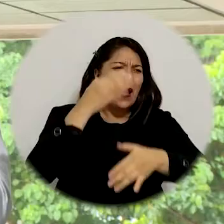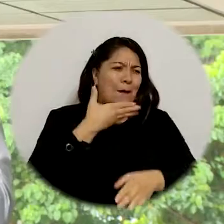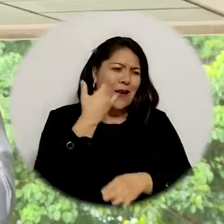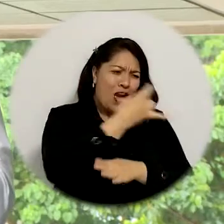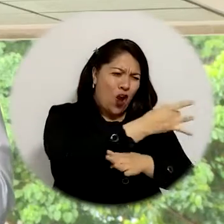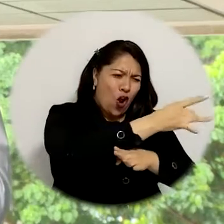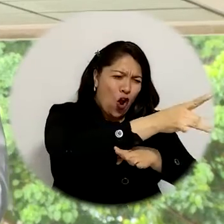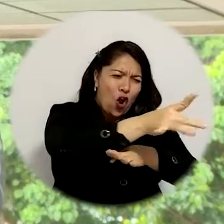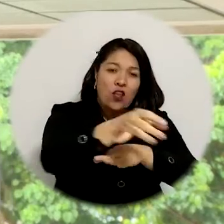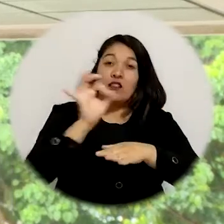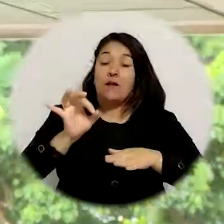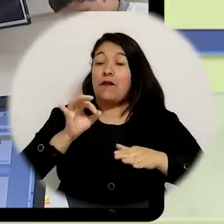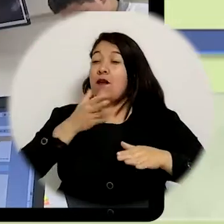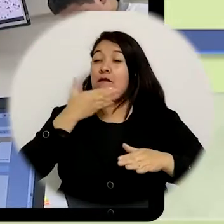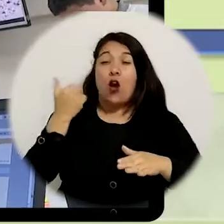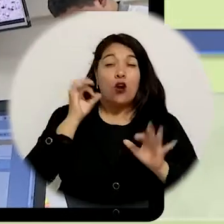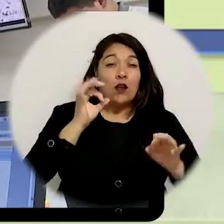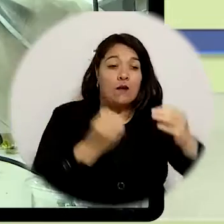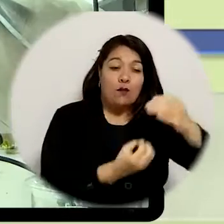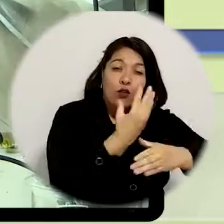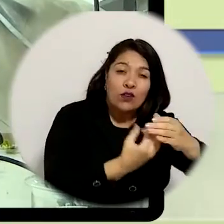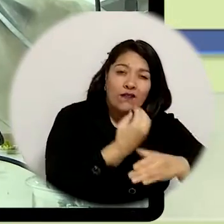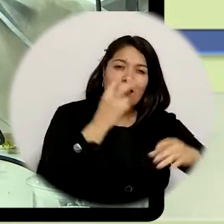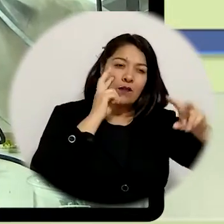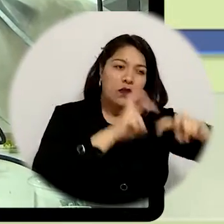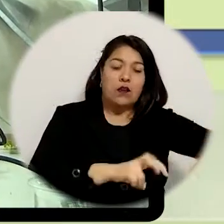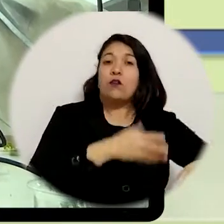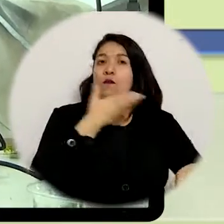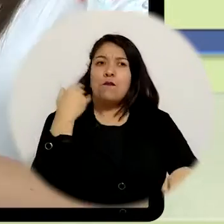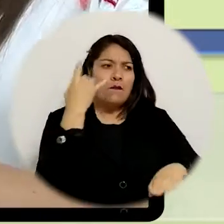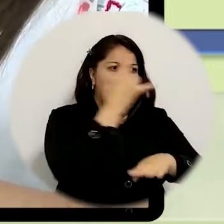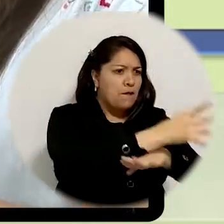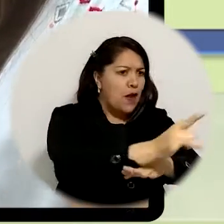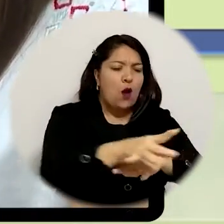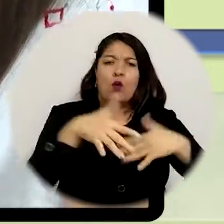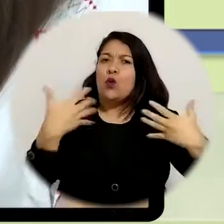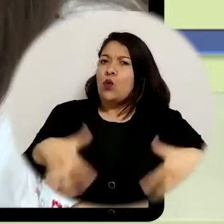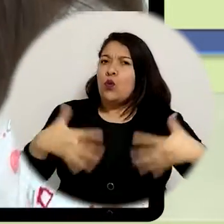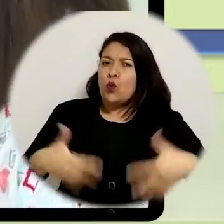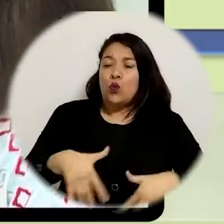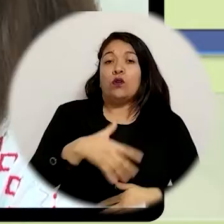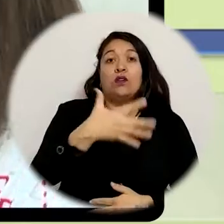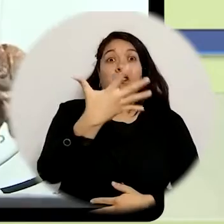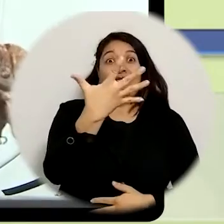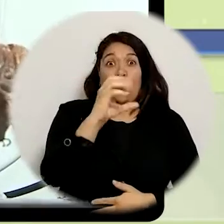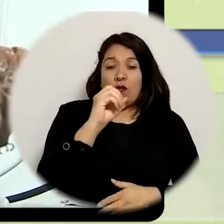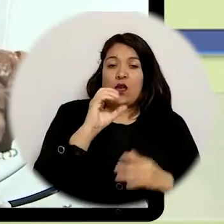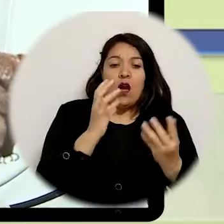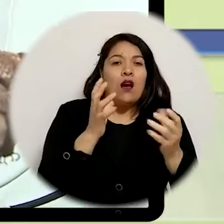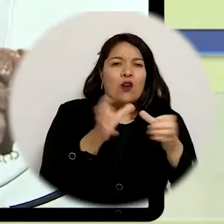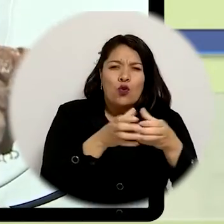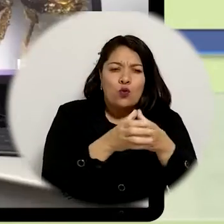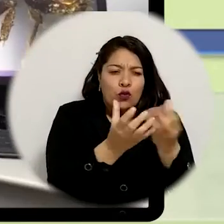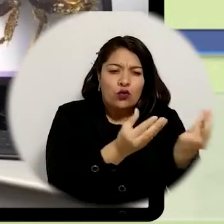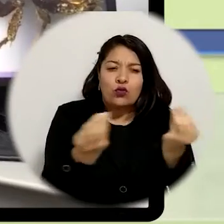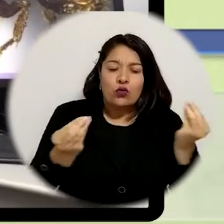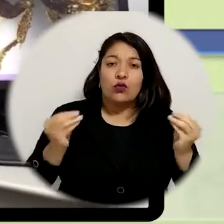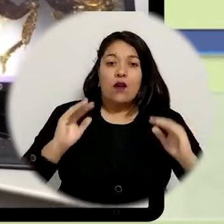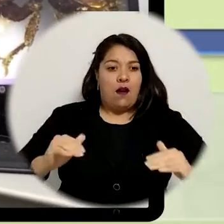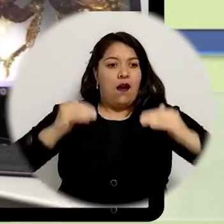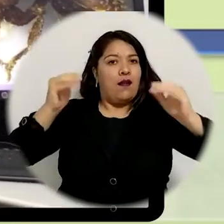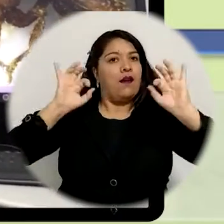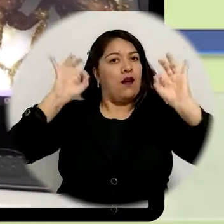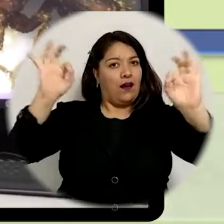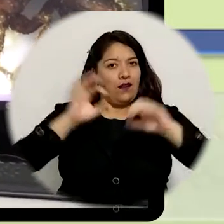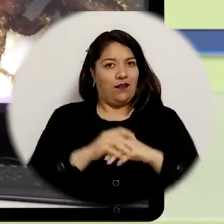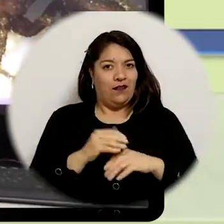los rankings siempre estamos, o en productividad en investigación. Hicimos un salto importante, hoy tenemos 50 grupos. Y el número de grupos de alta calidad se disparó.